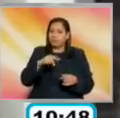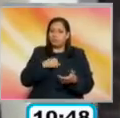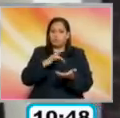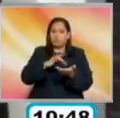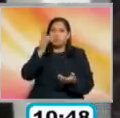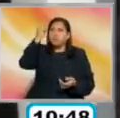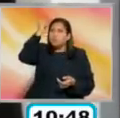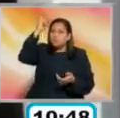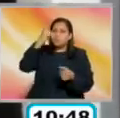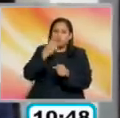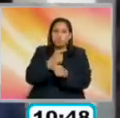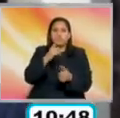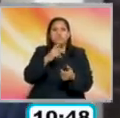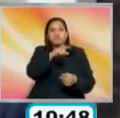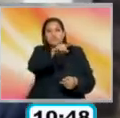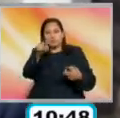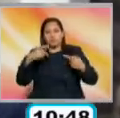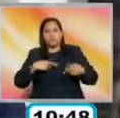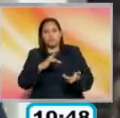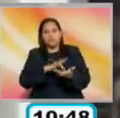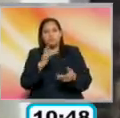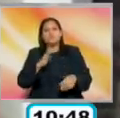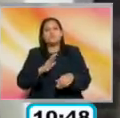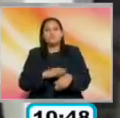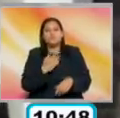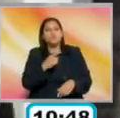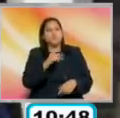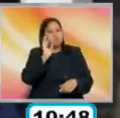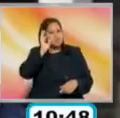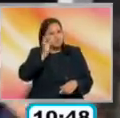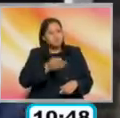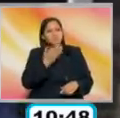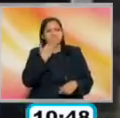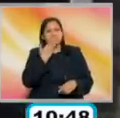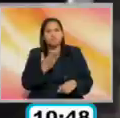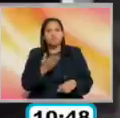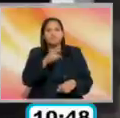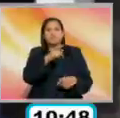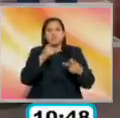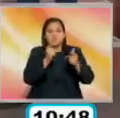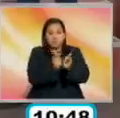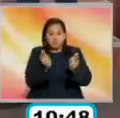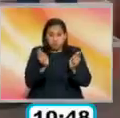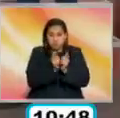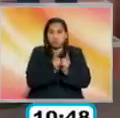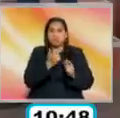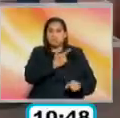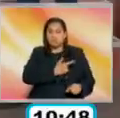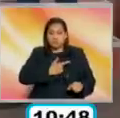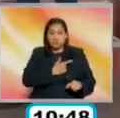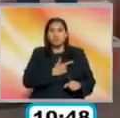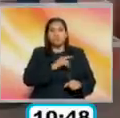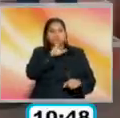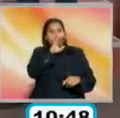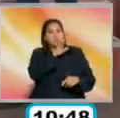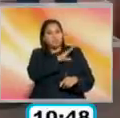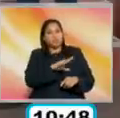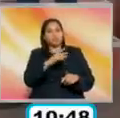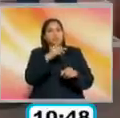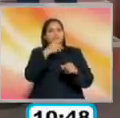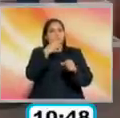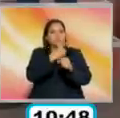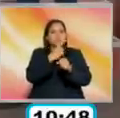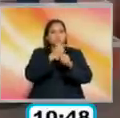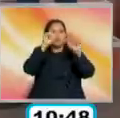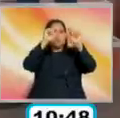con Dios y con todos nuestros fans porque fue increíble el recibimiento que tuvimos, el recibimiento que tuvo el grupo. Fue increíble, nos pusieron en primeros lugares